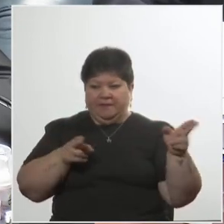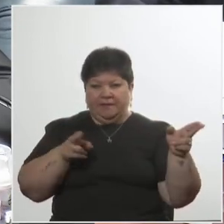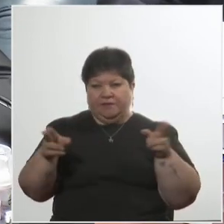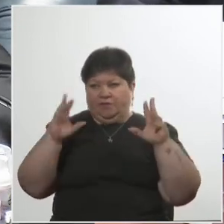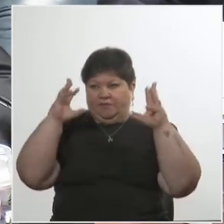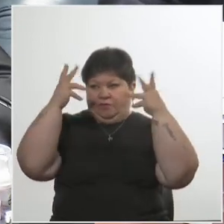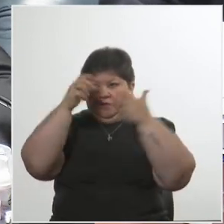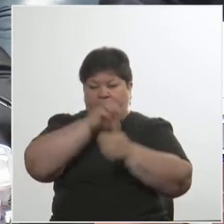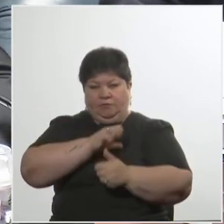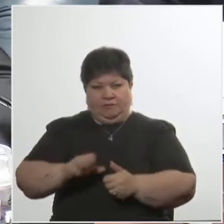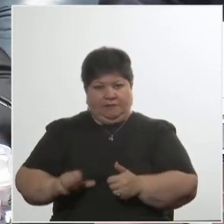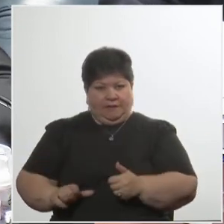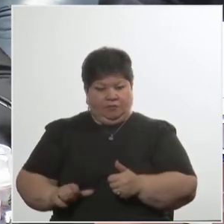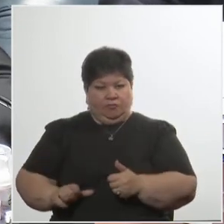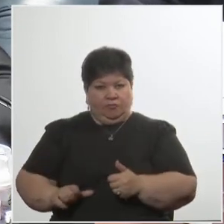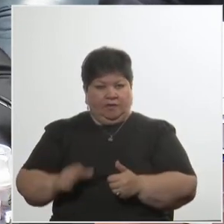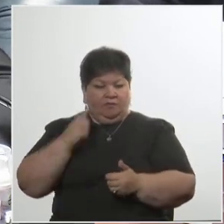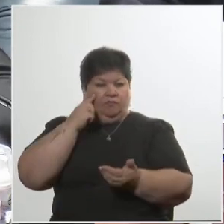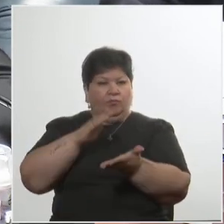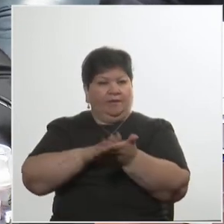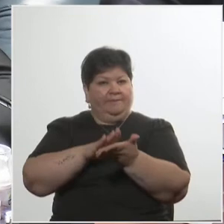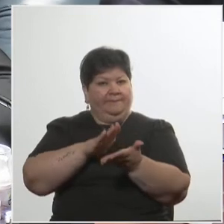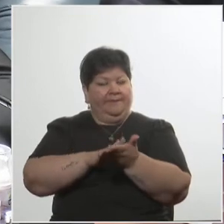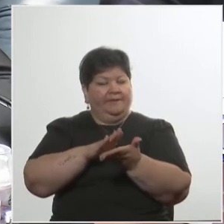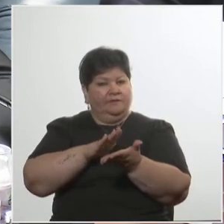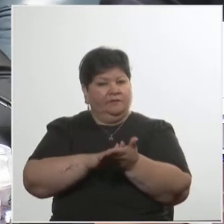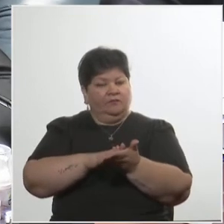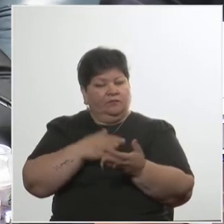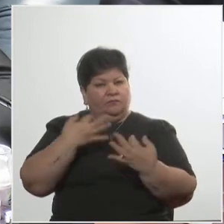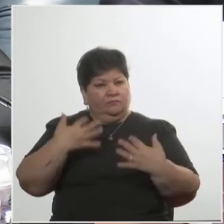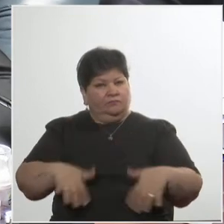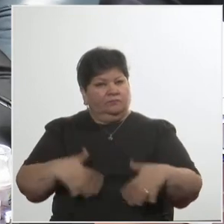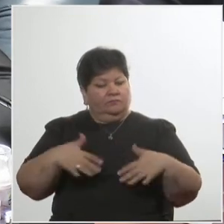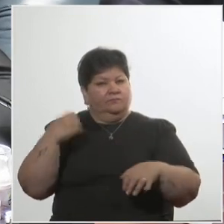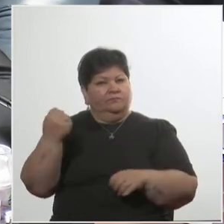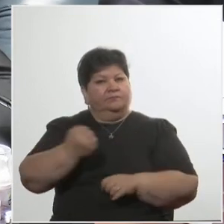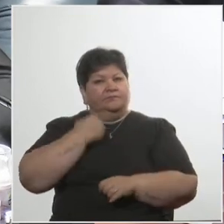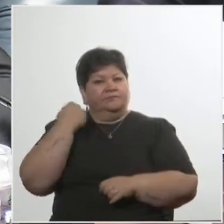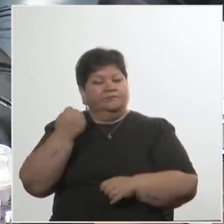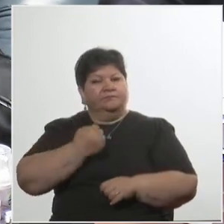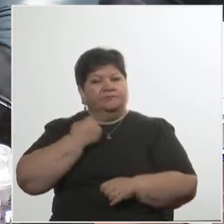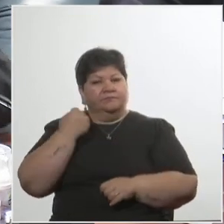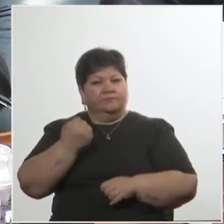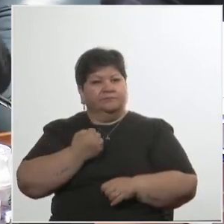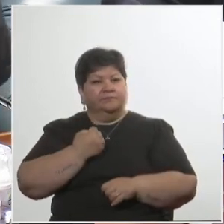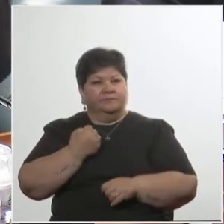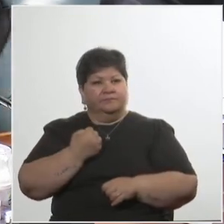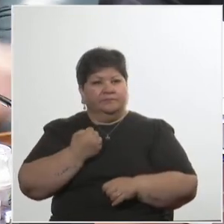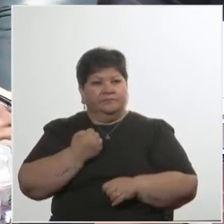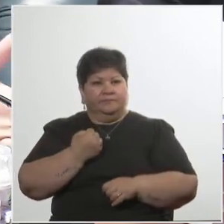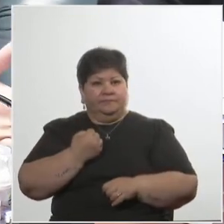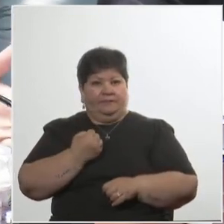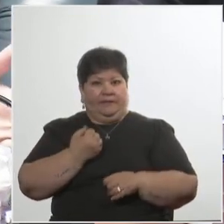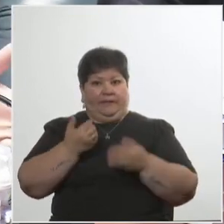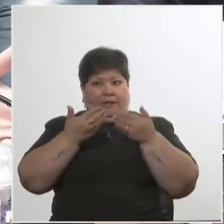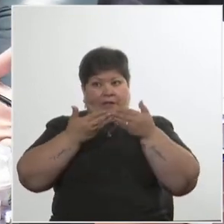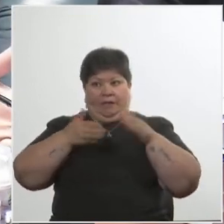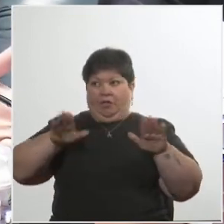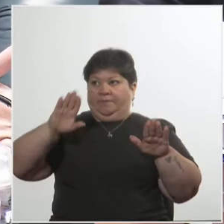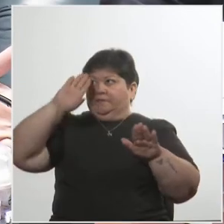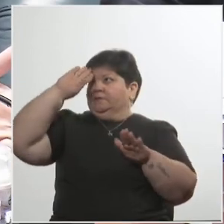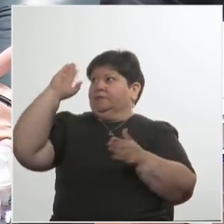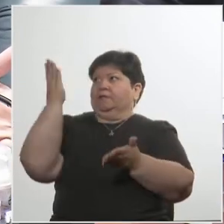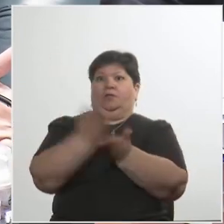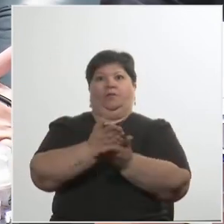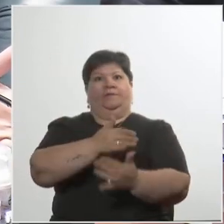de estado tenía un fundamento muy serio de ser y no era aleatorio como Este era el comienzo de la dictadura